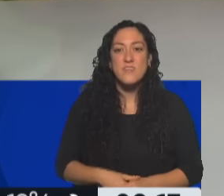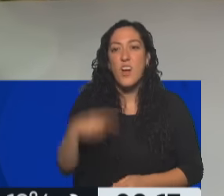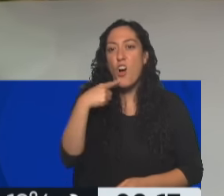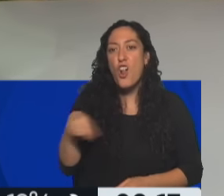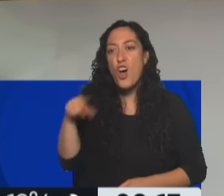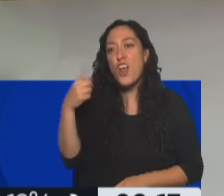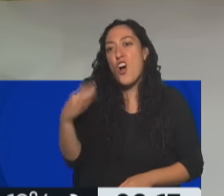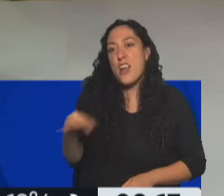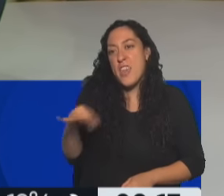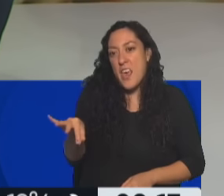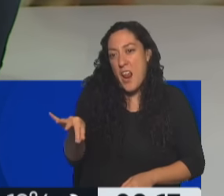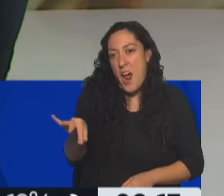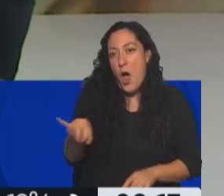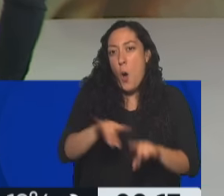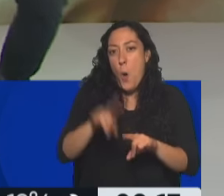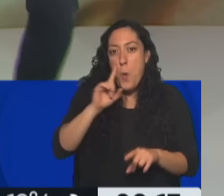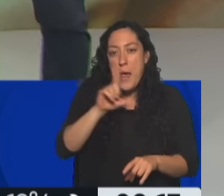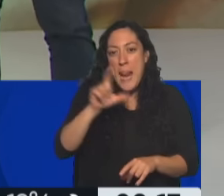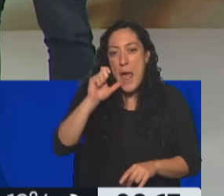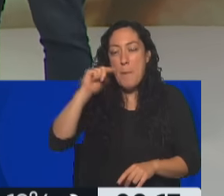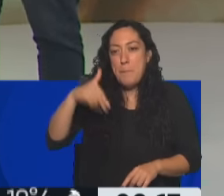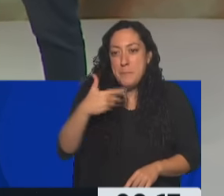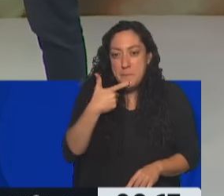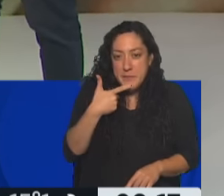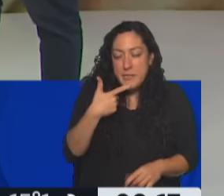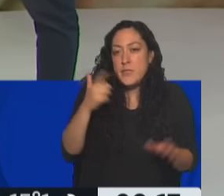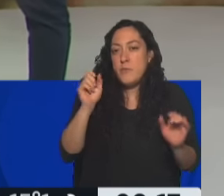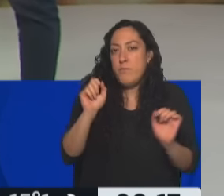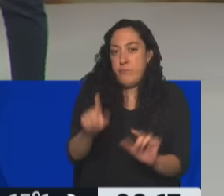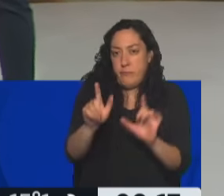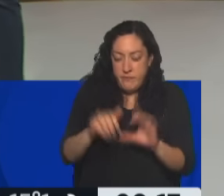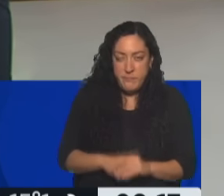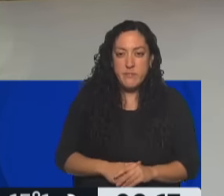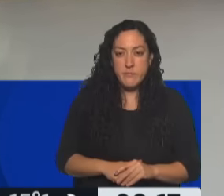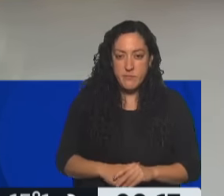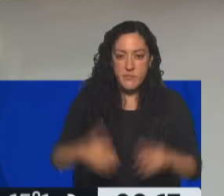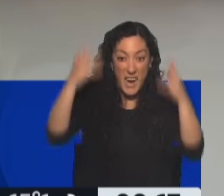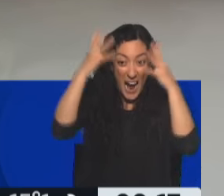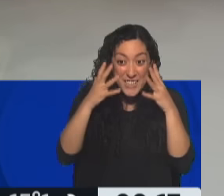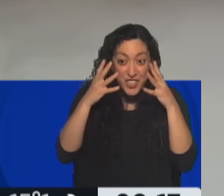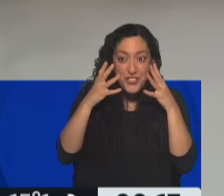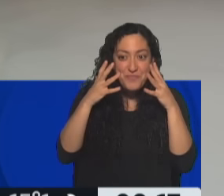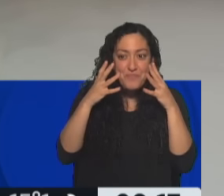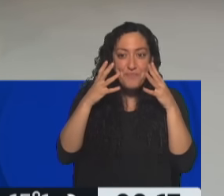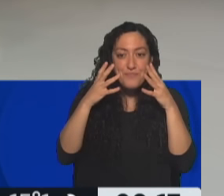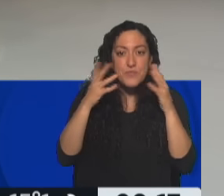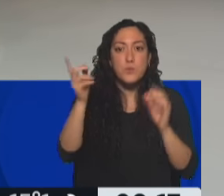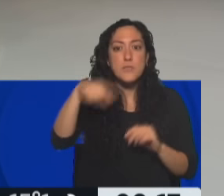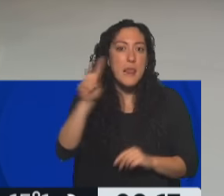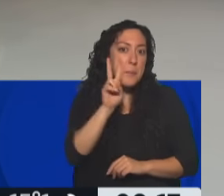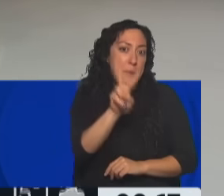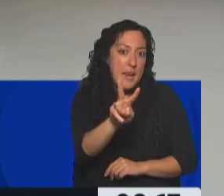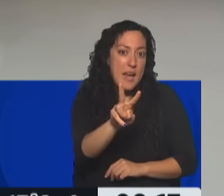colores originales de Williams. Volvió a los colores originales y el casco, fíjense que